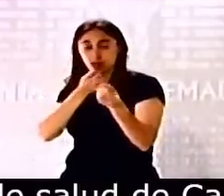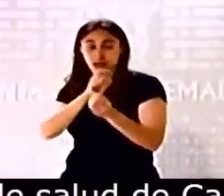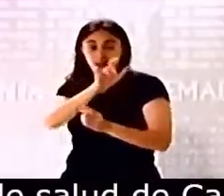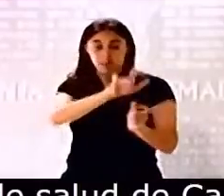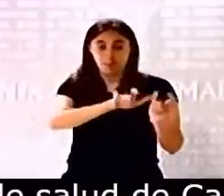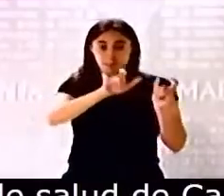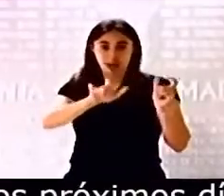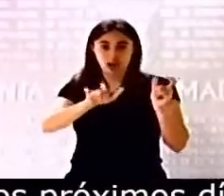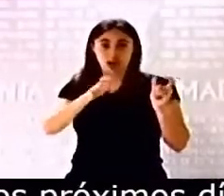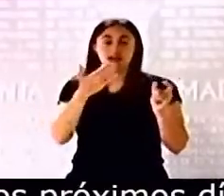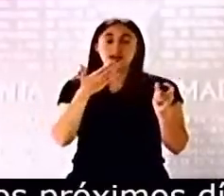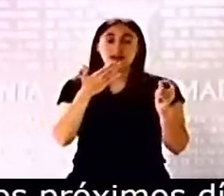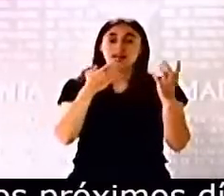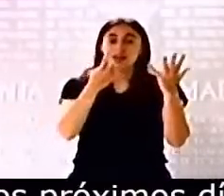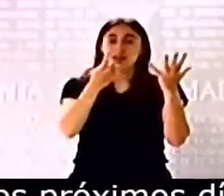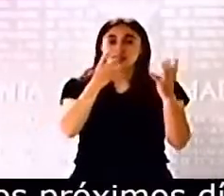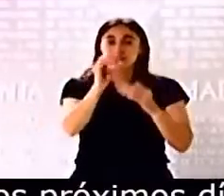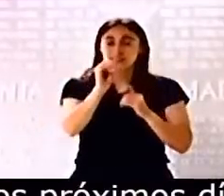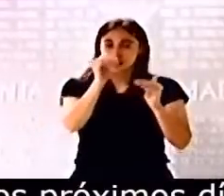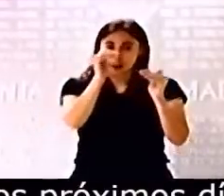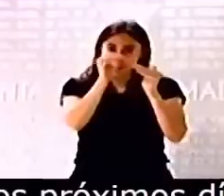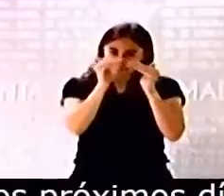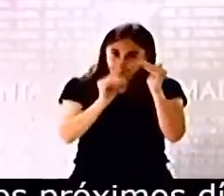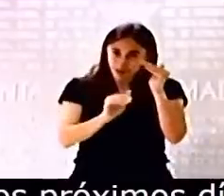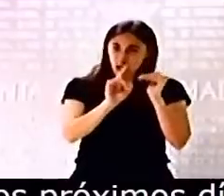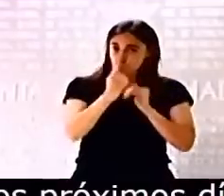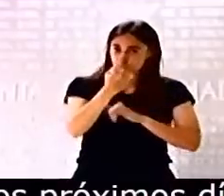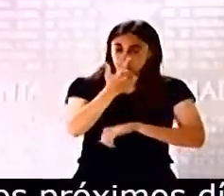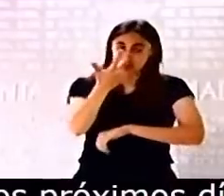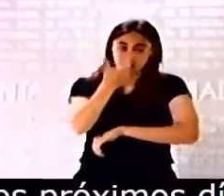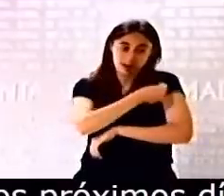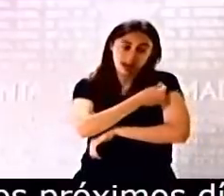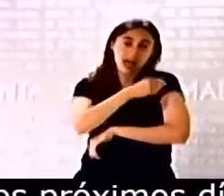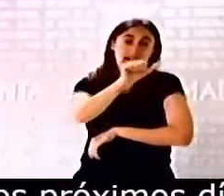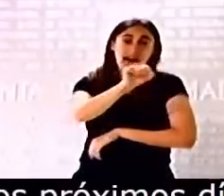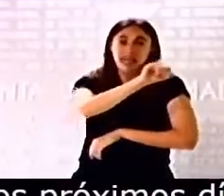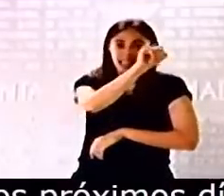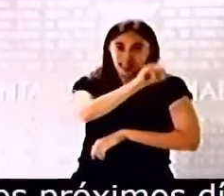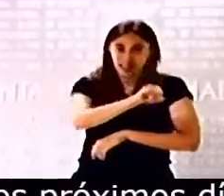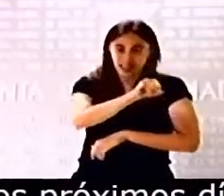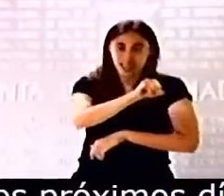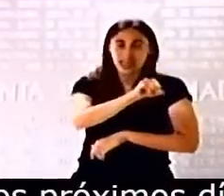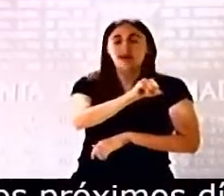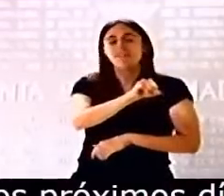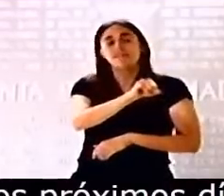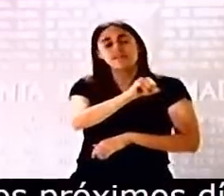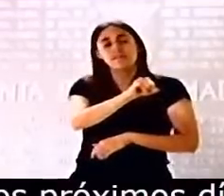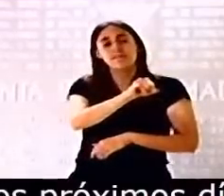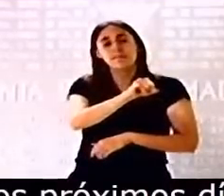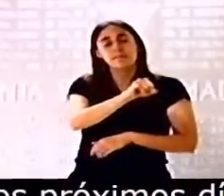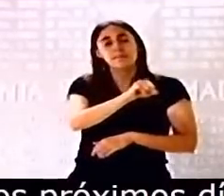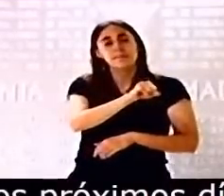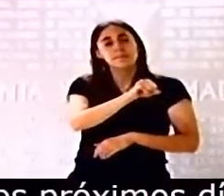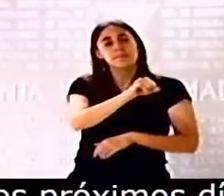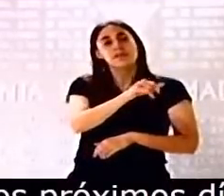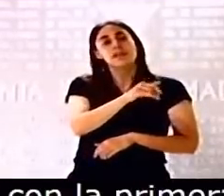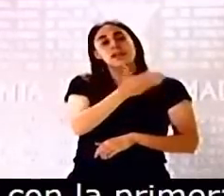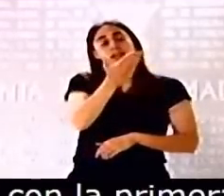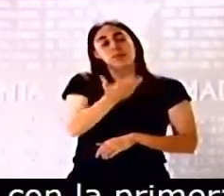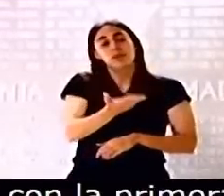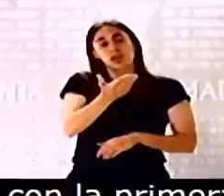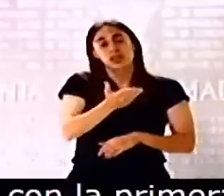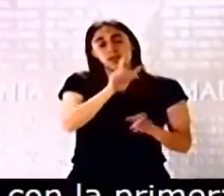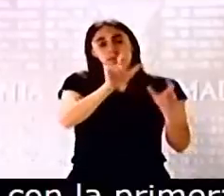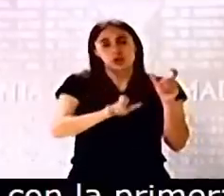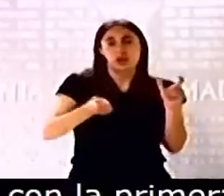vacunadas, menores de 60 años, con la primera dosis de AstraZeneca, fundamentalmente de trabajadores esenciales o